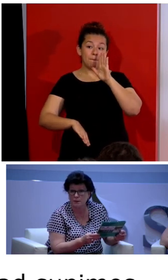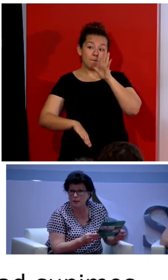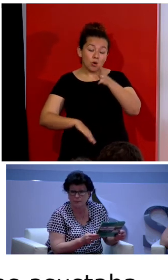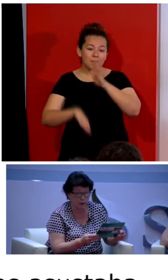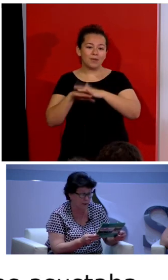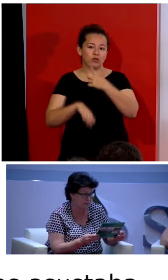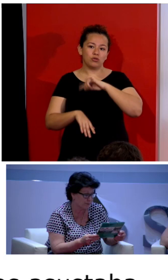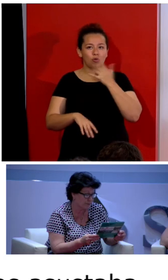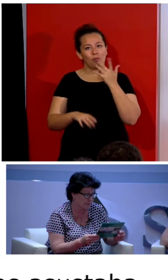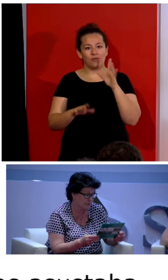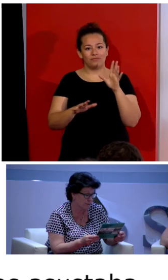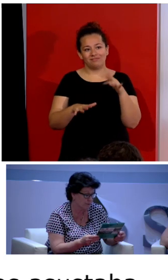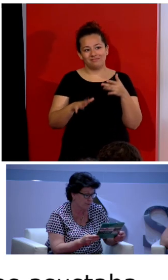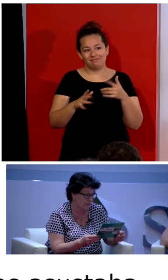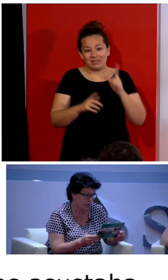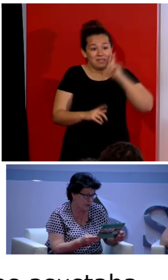si echara a volar.